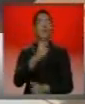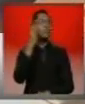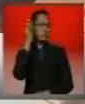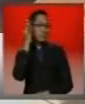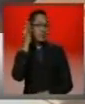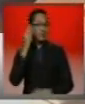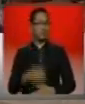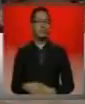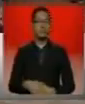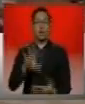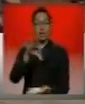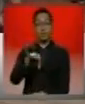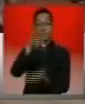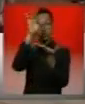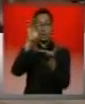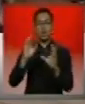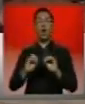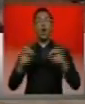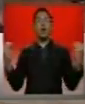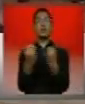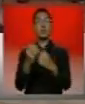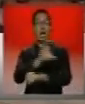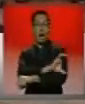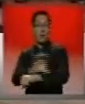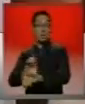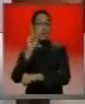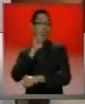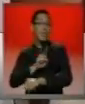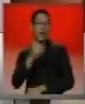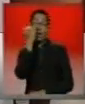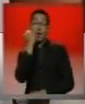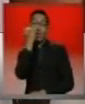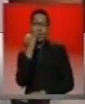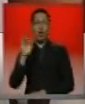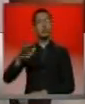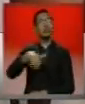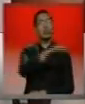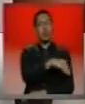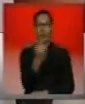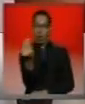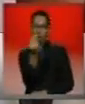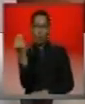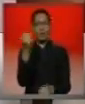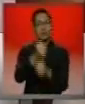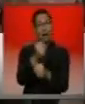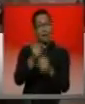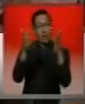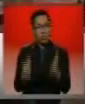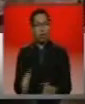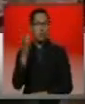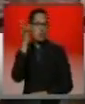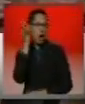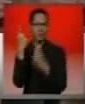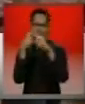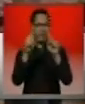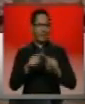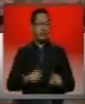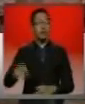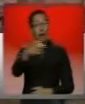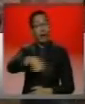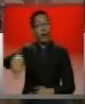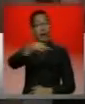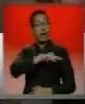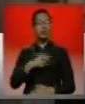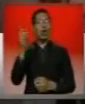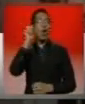representantes de organizaciones campesinas, indígenas, afroecuatorianas, montubias, de estudiantes, jóvenes, trabajadores y mujeres, entre otras, que dieron a conocer